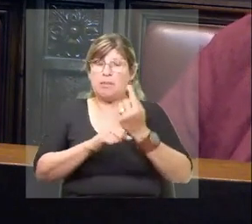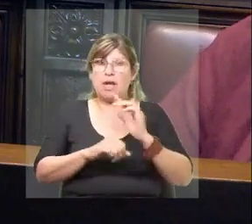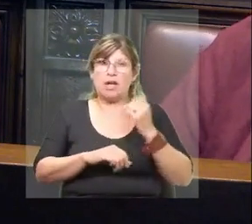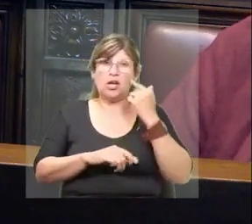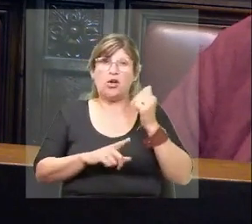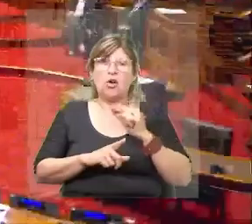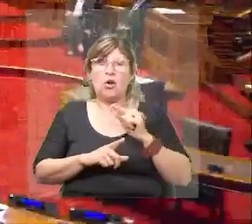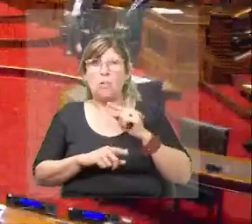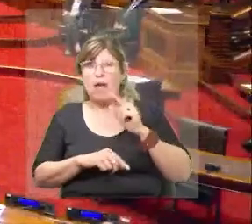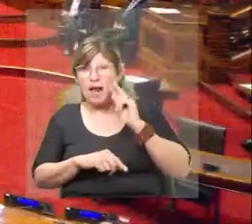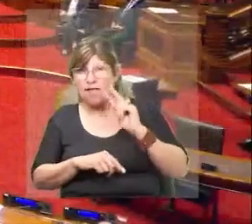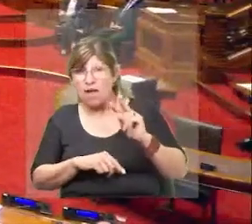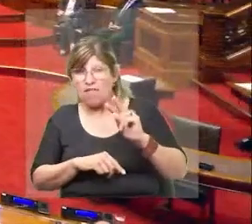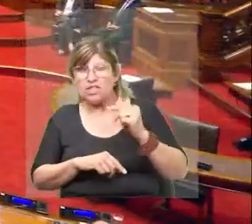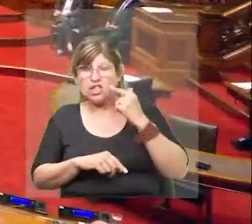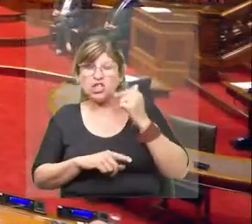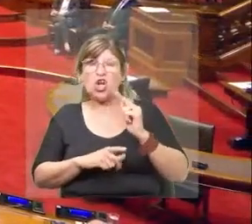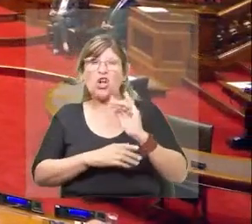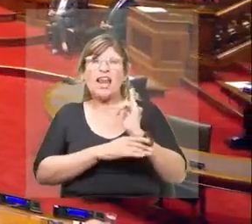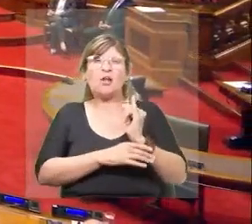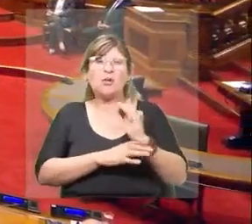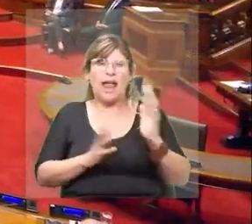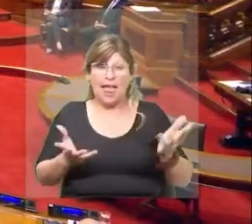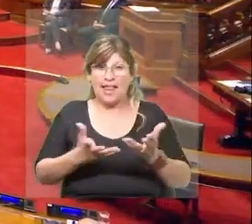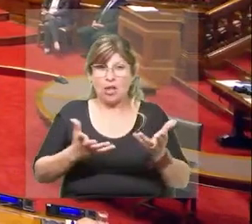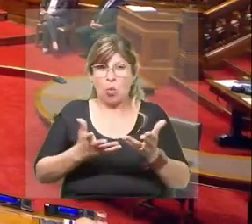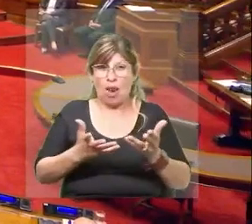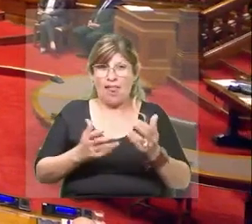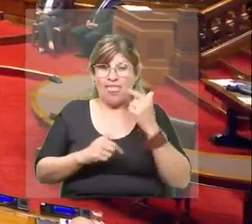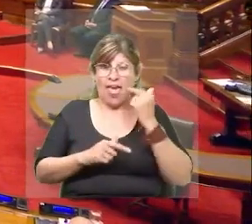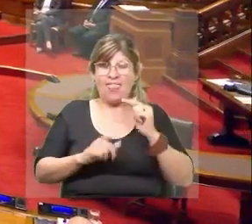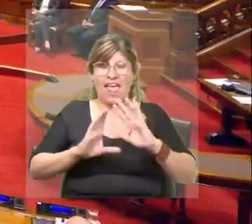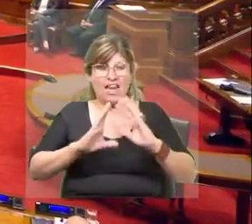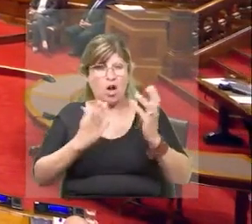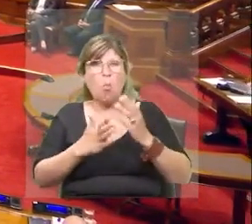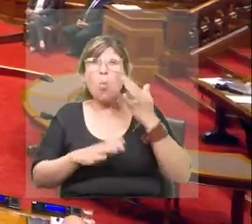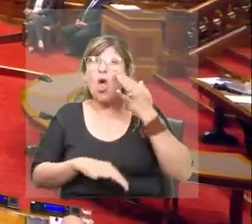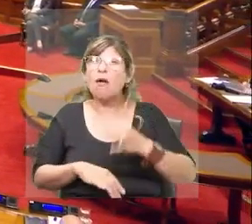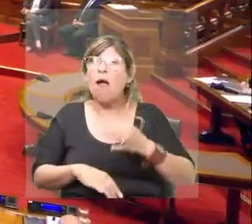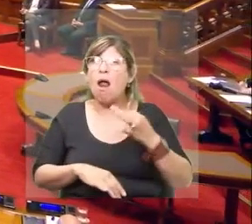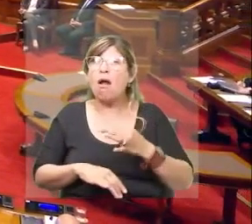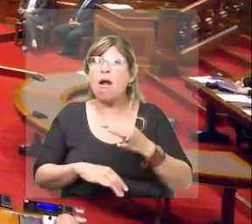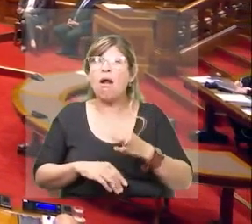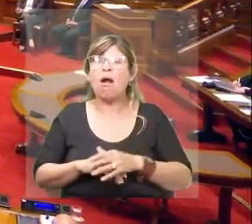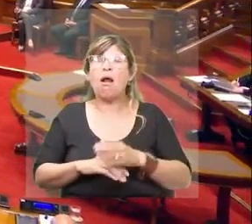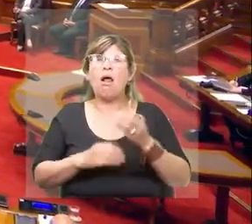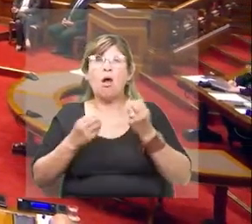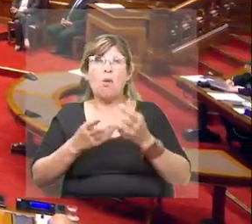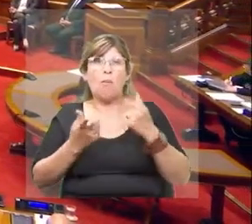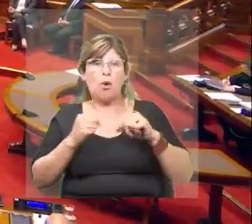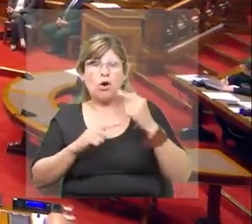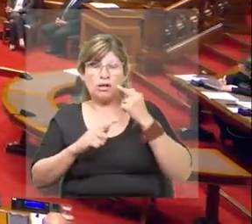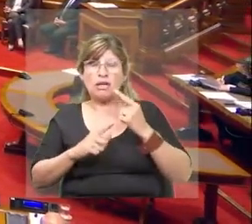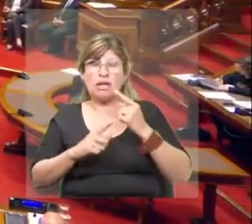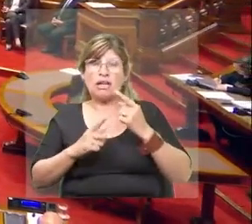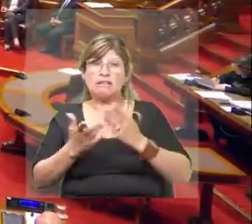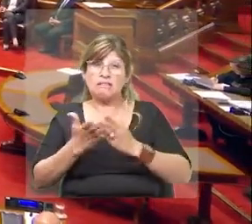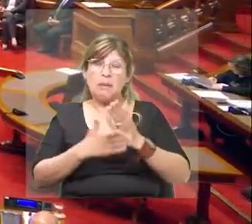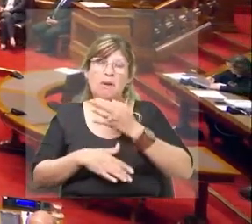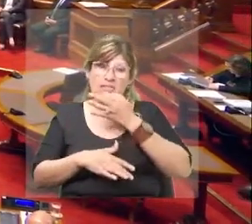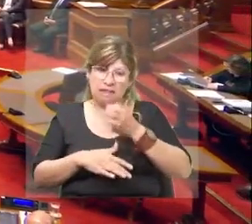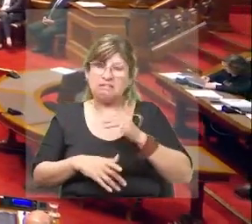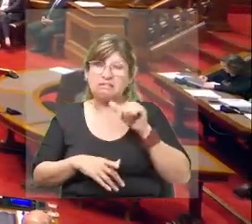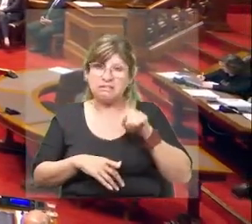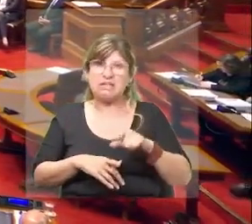de la izquierda en la actualidad, en el mundo real, porque bien enfatizaba Danilo